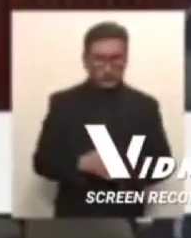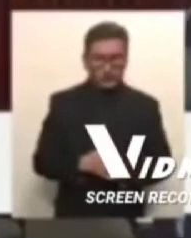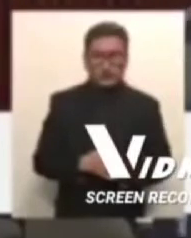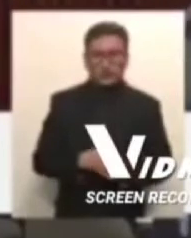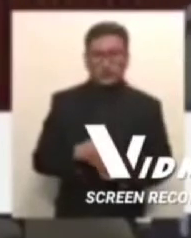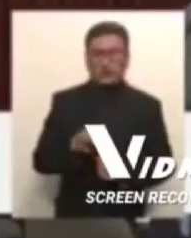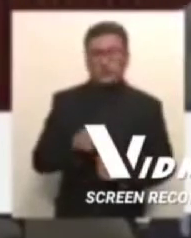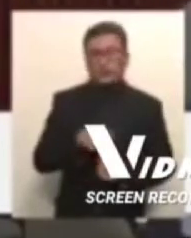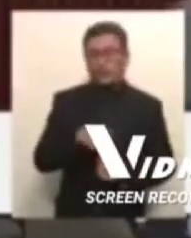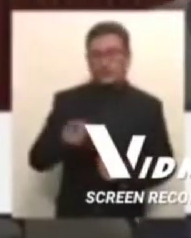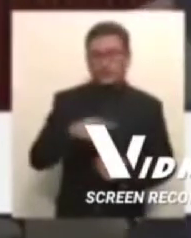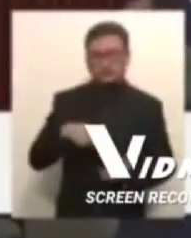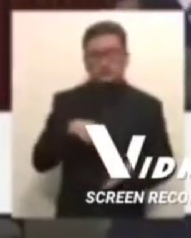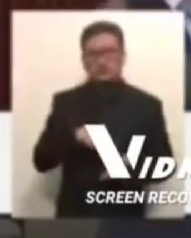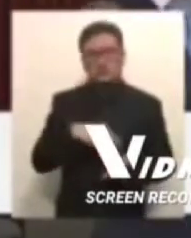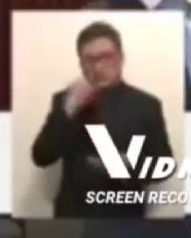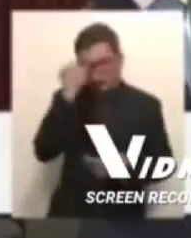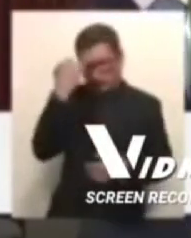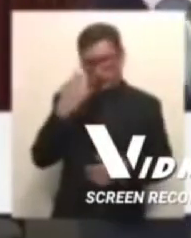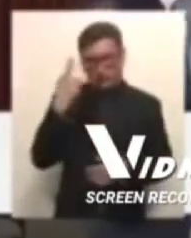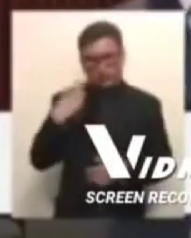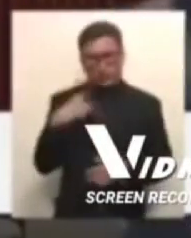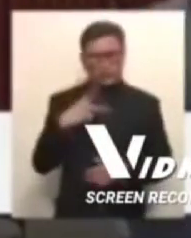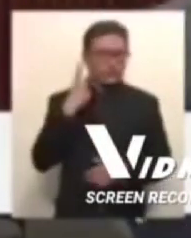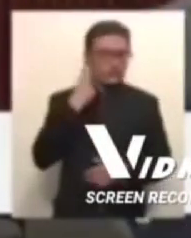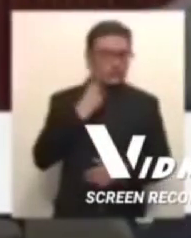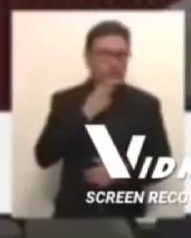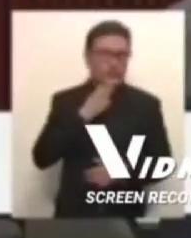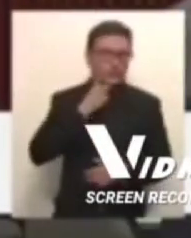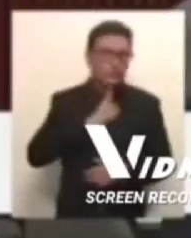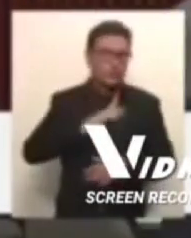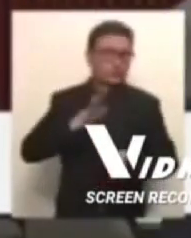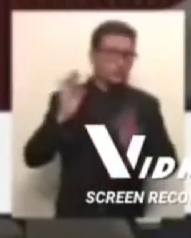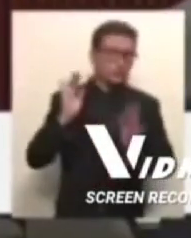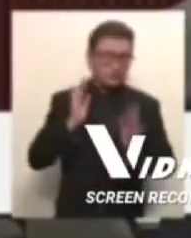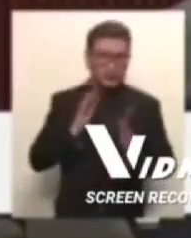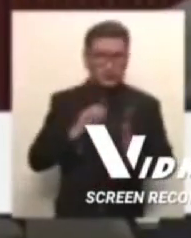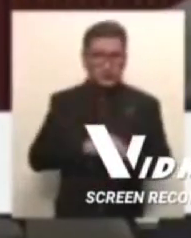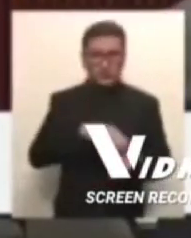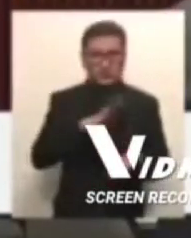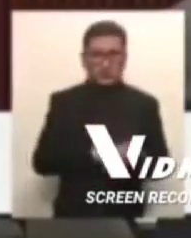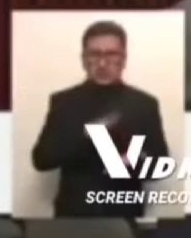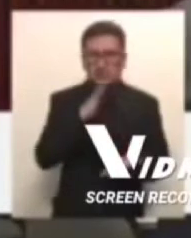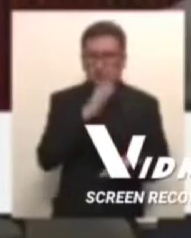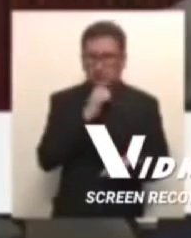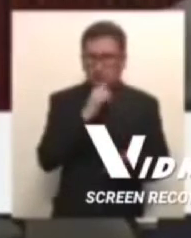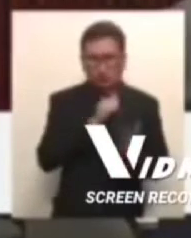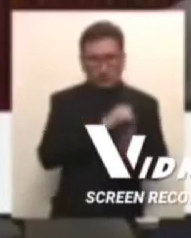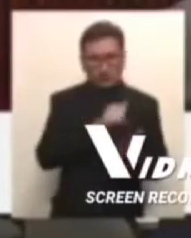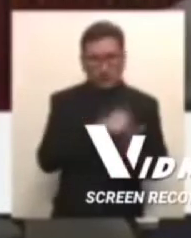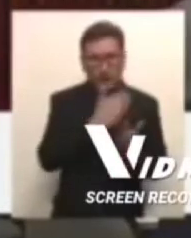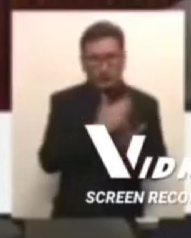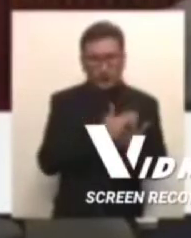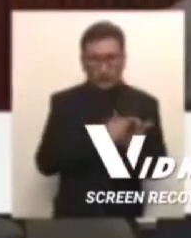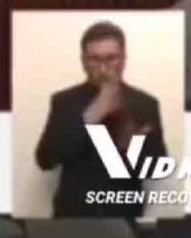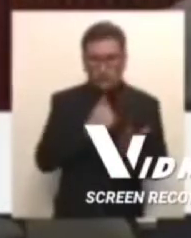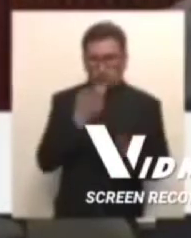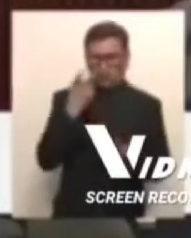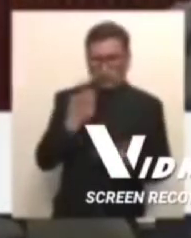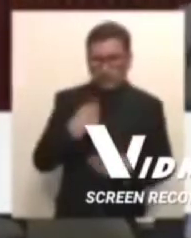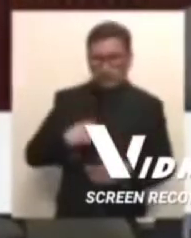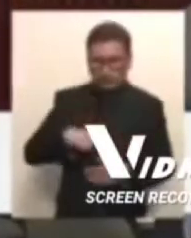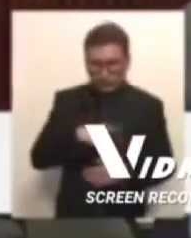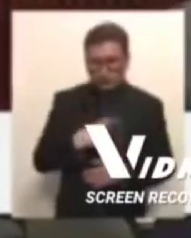apreciación subjetiva de cualquier diputado o diputada no puede constar en el acta. Luego entonces la